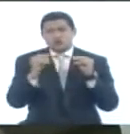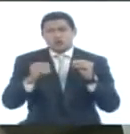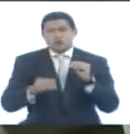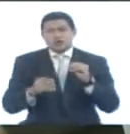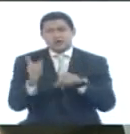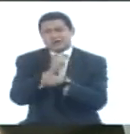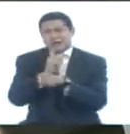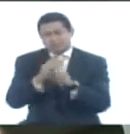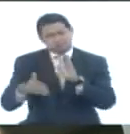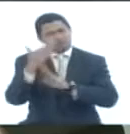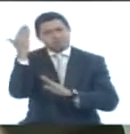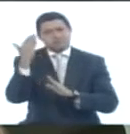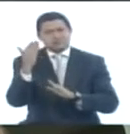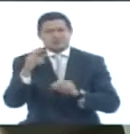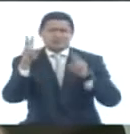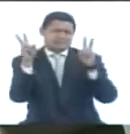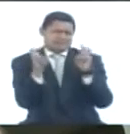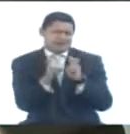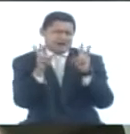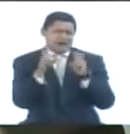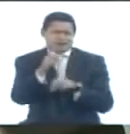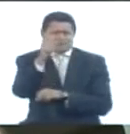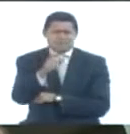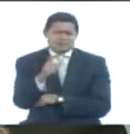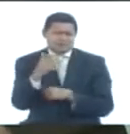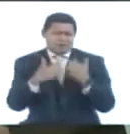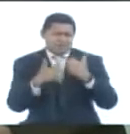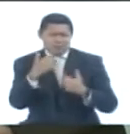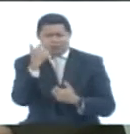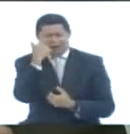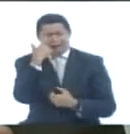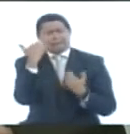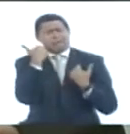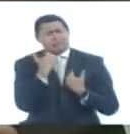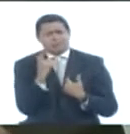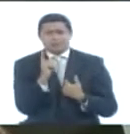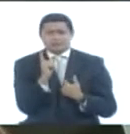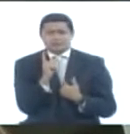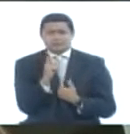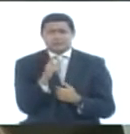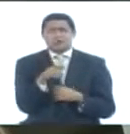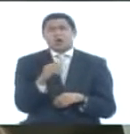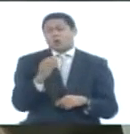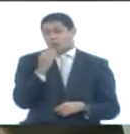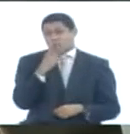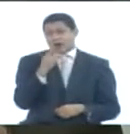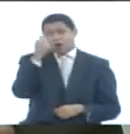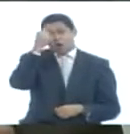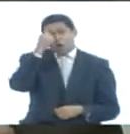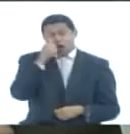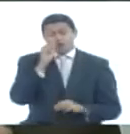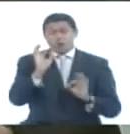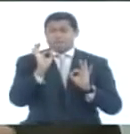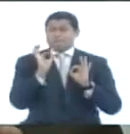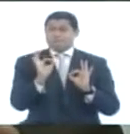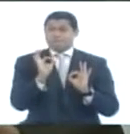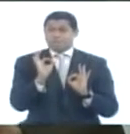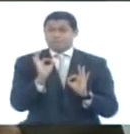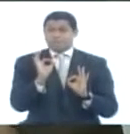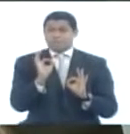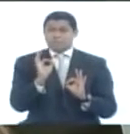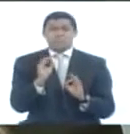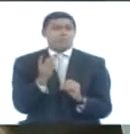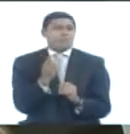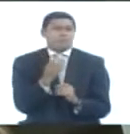se recuperan rápido. Es raro cuando un paciente se complica. Nosotros tenemos esa gran ventaja. La cirugía oftalmológica es muy,